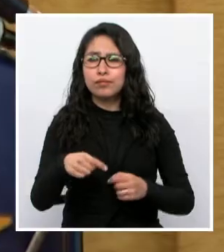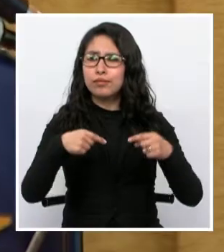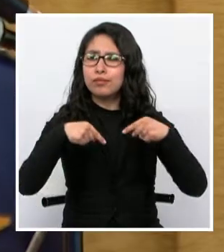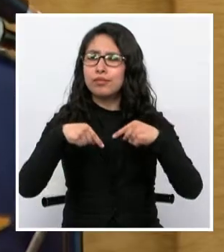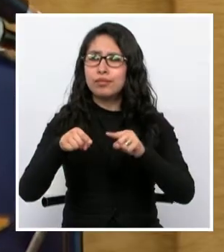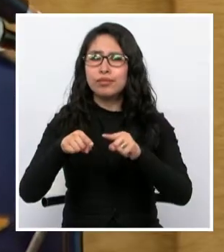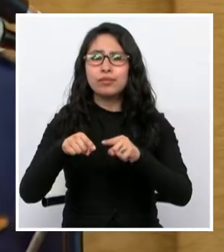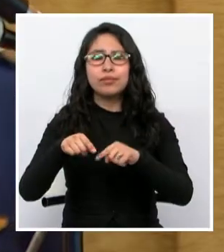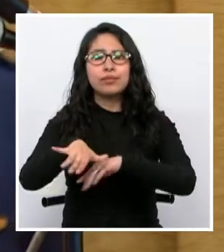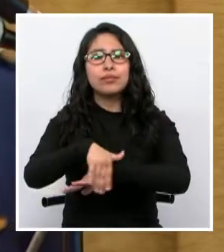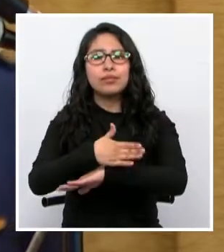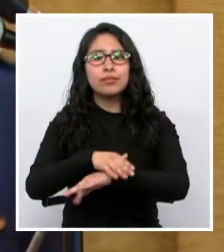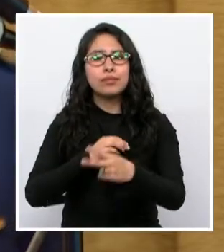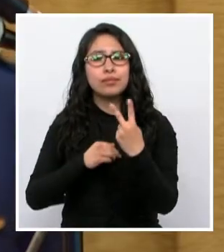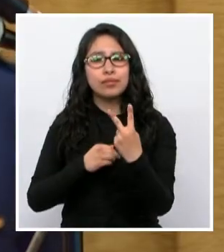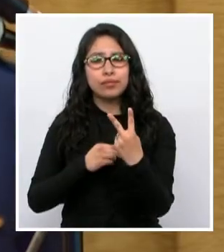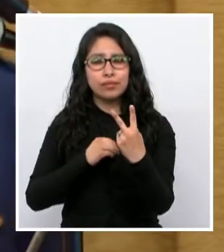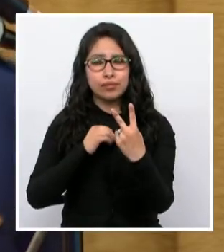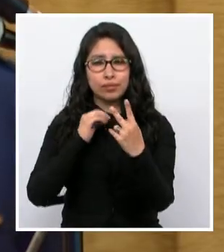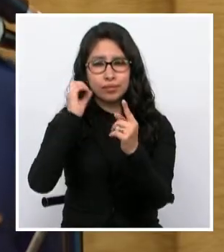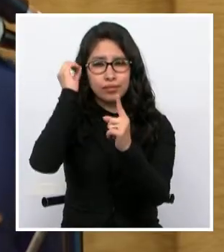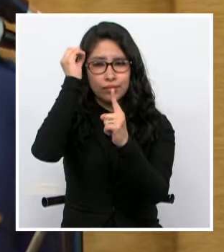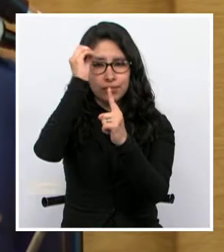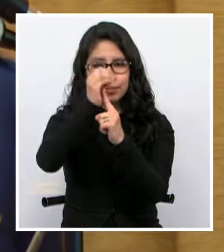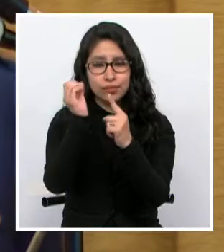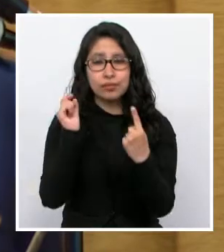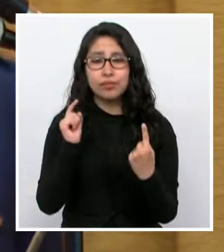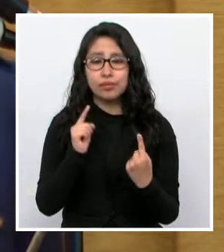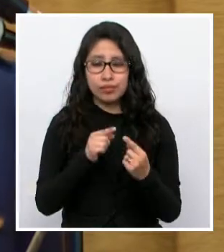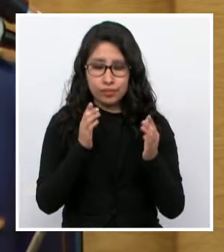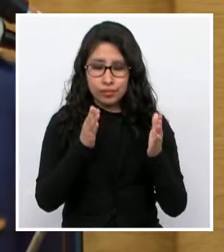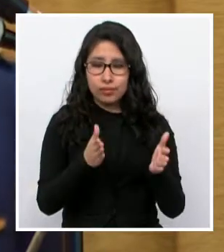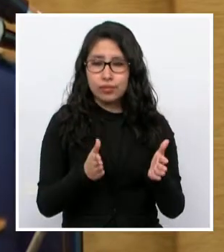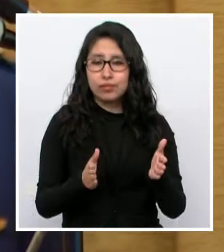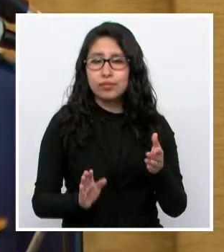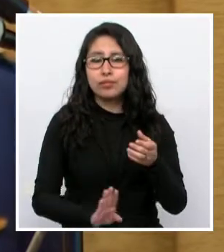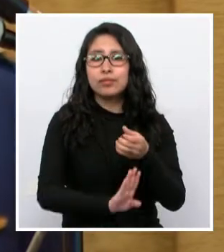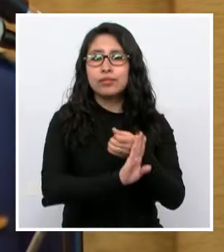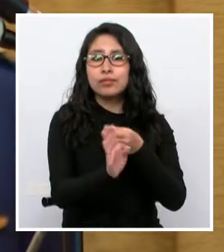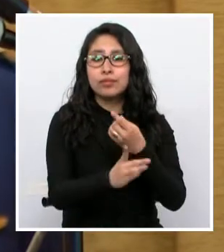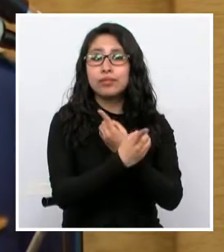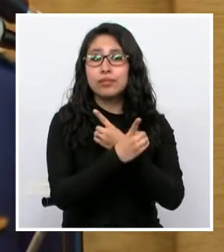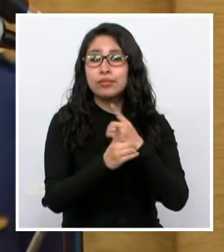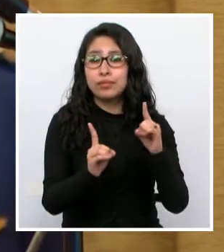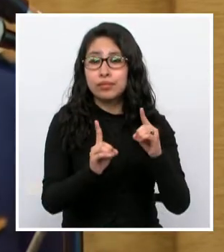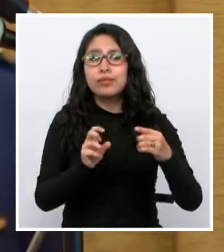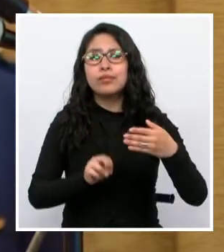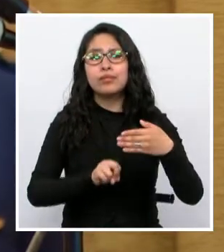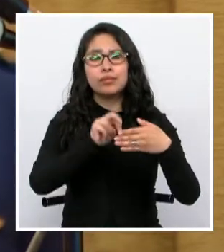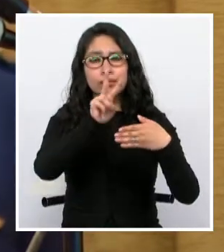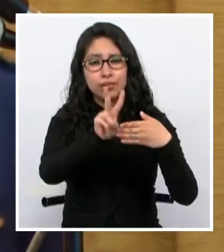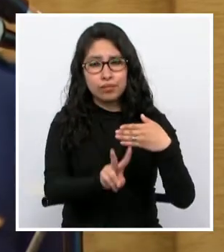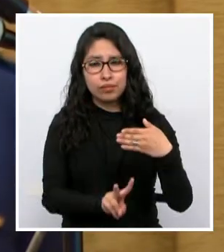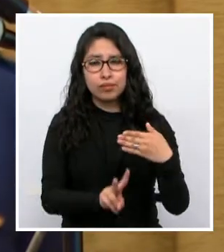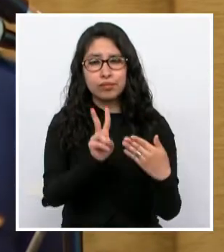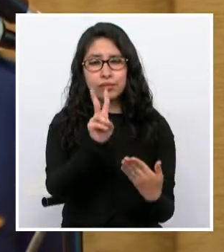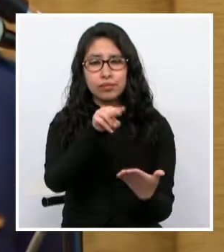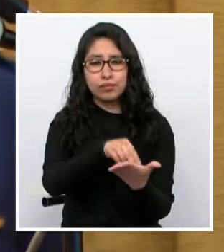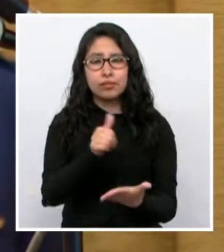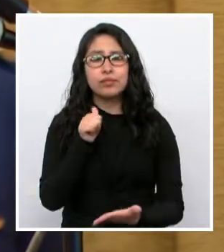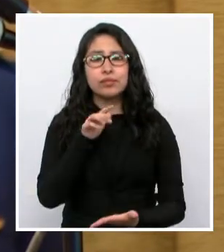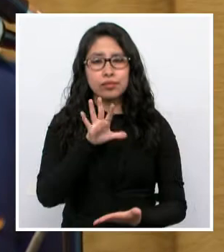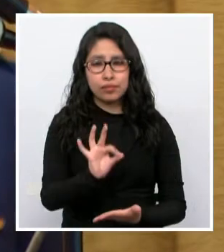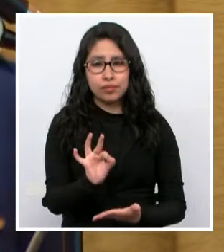dos misiones. La misión de defender la democracia en noviembre del